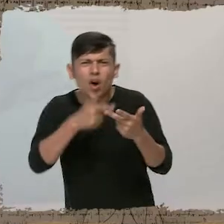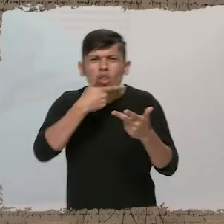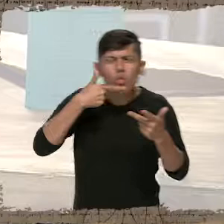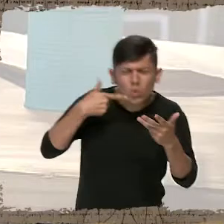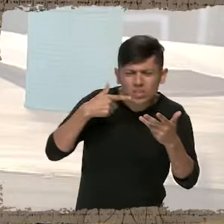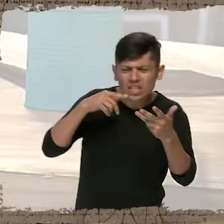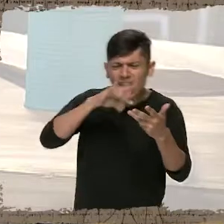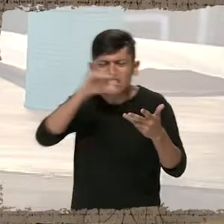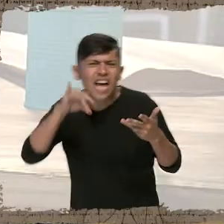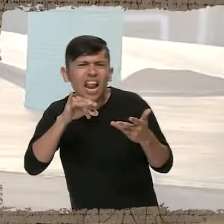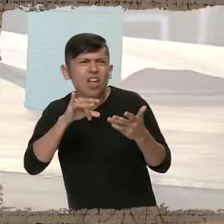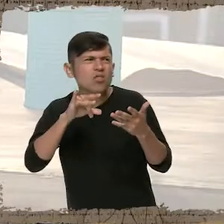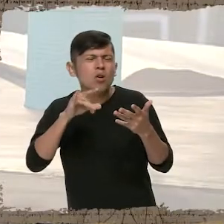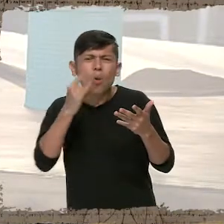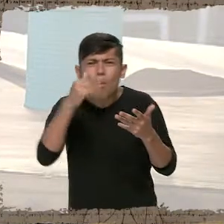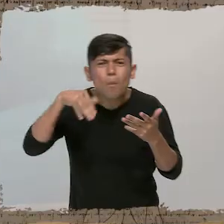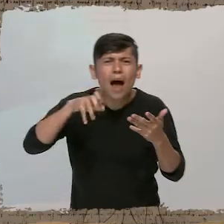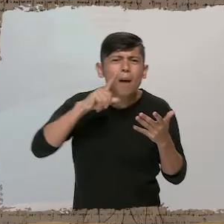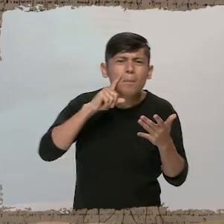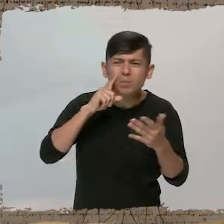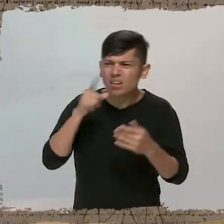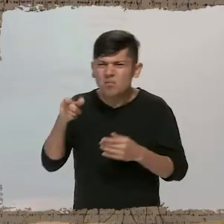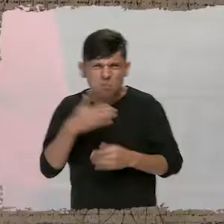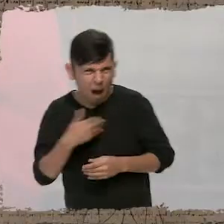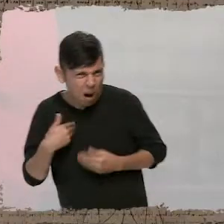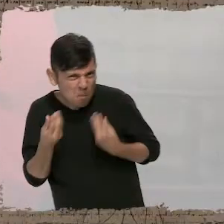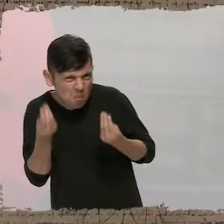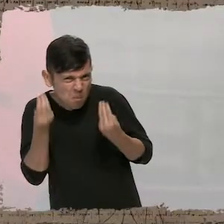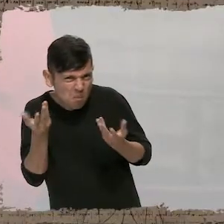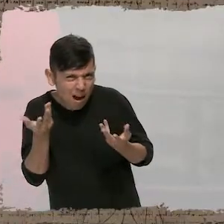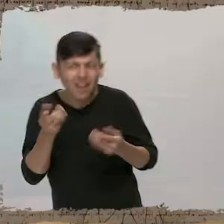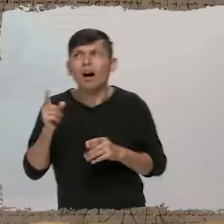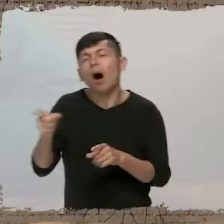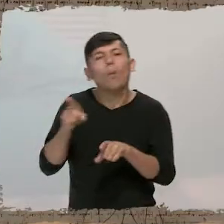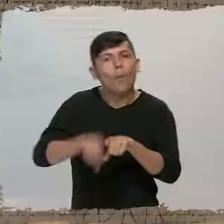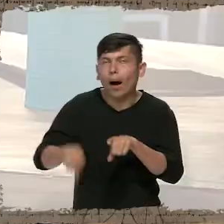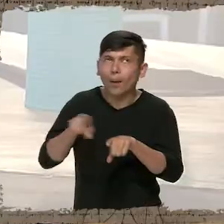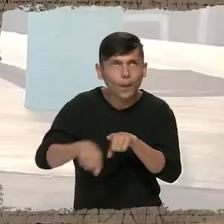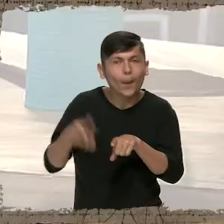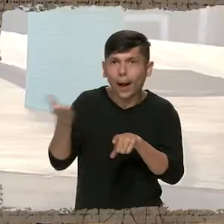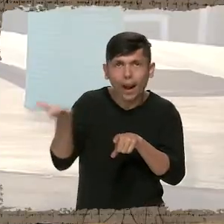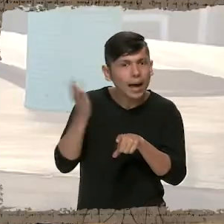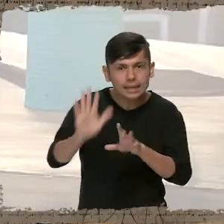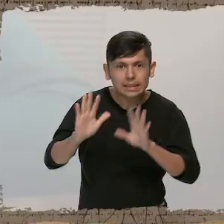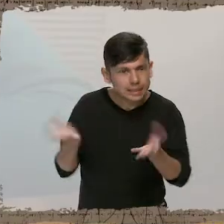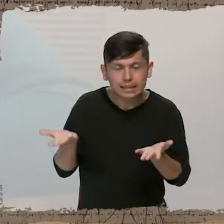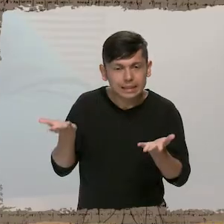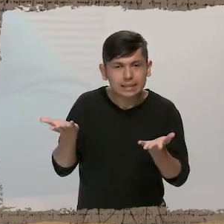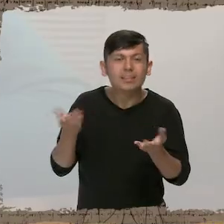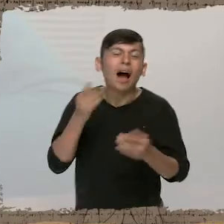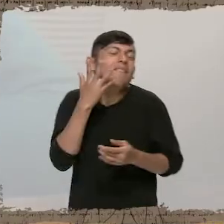salado y umami la vida de quien hacía el mismo chiste el frío